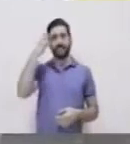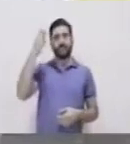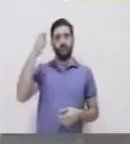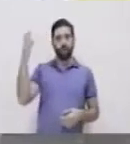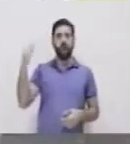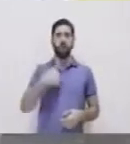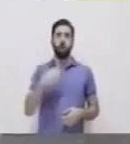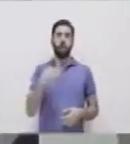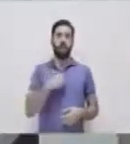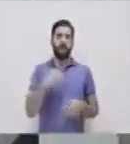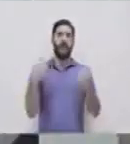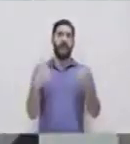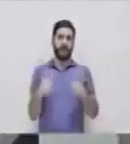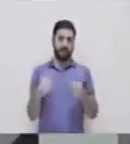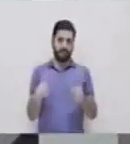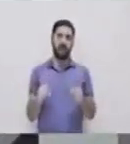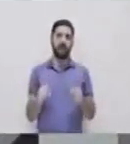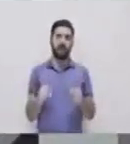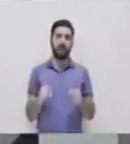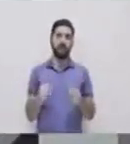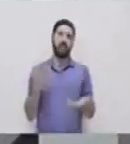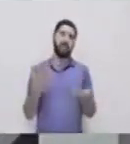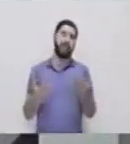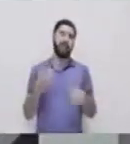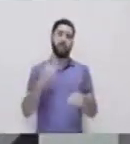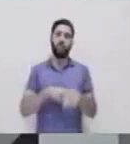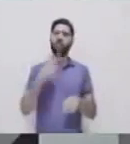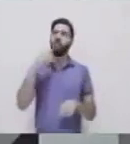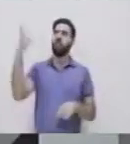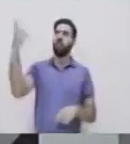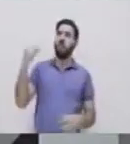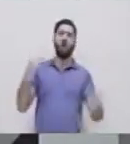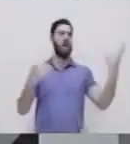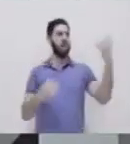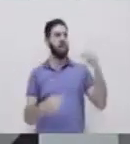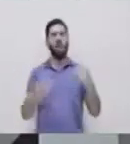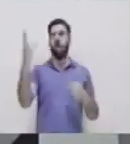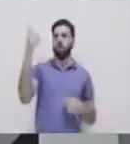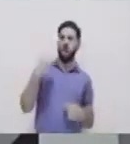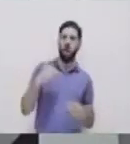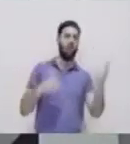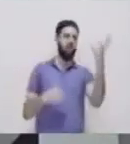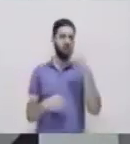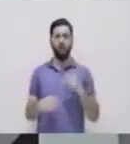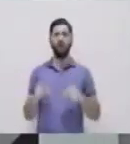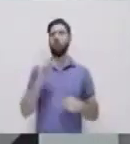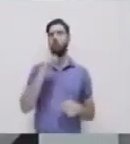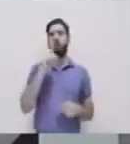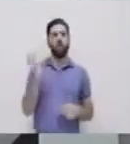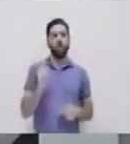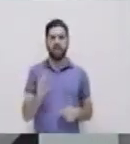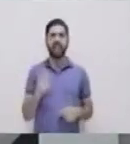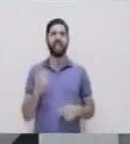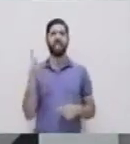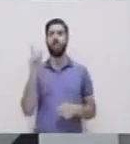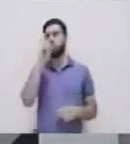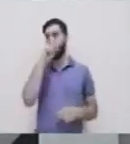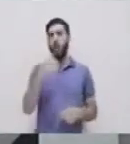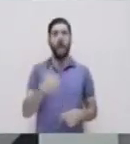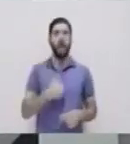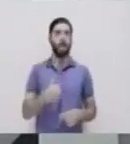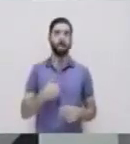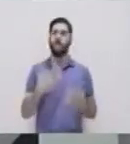estudié psicología y eso quería hacer, pero si en determinado momento alguien me decía que no, que esa carrera no te va a ayudar o que no tiene